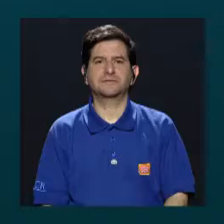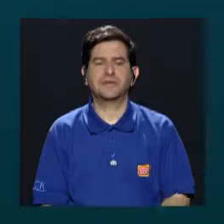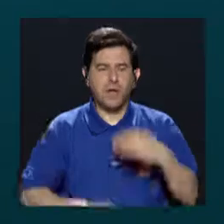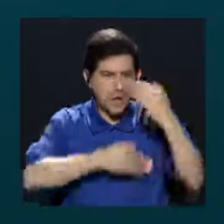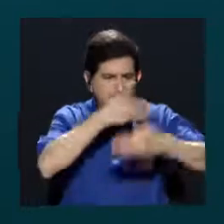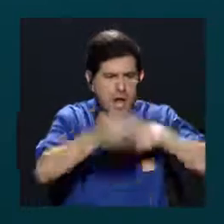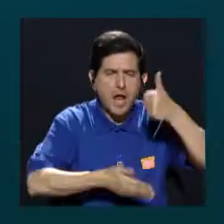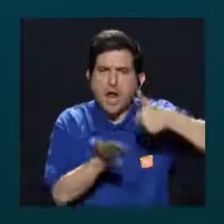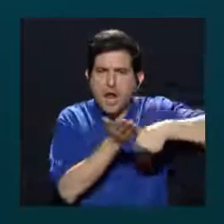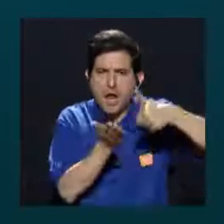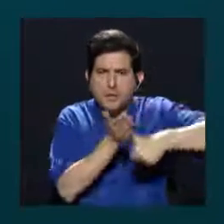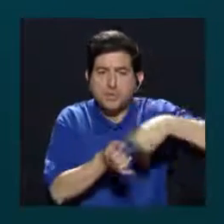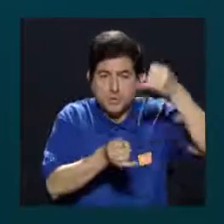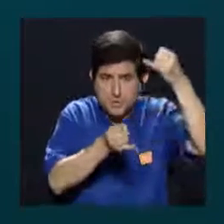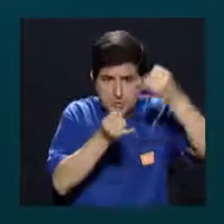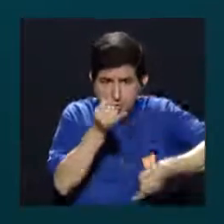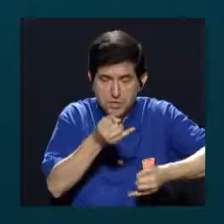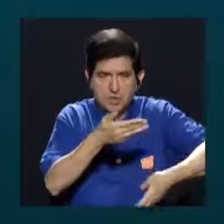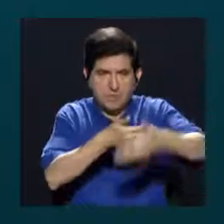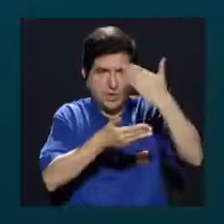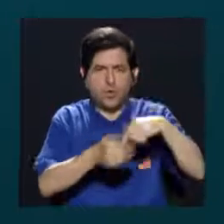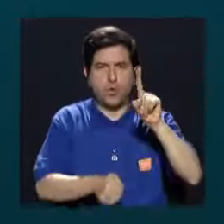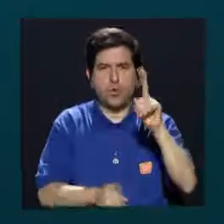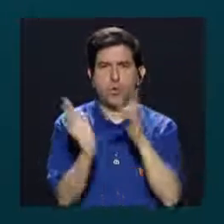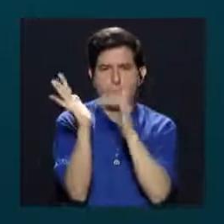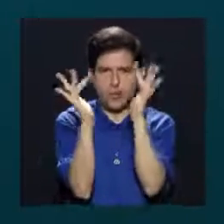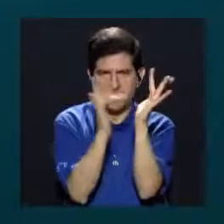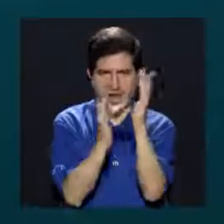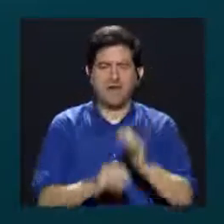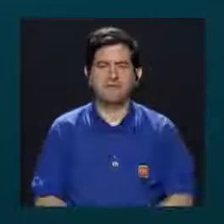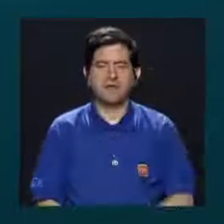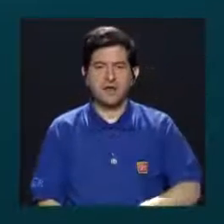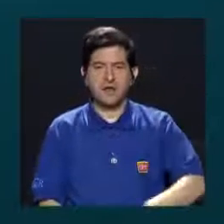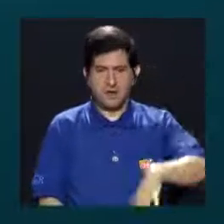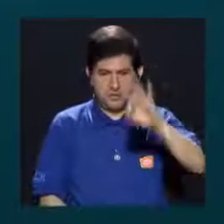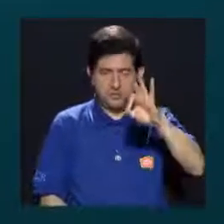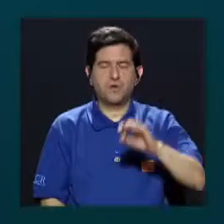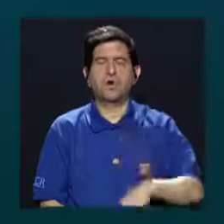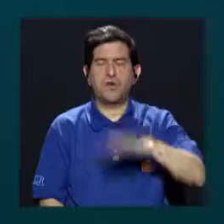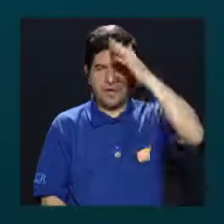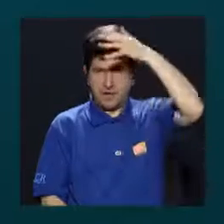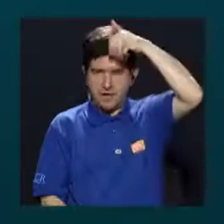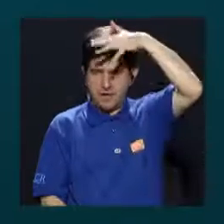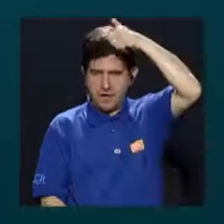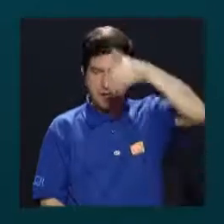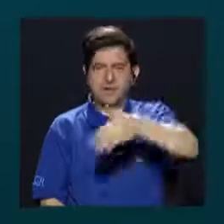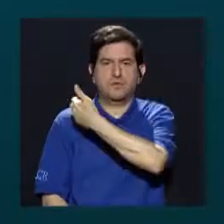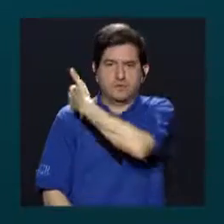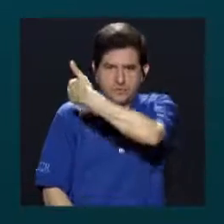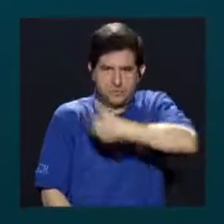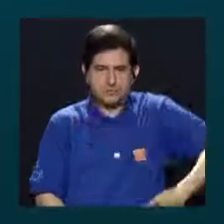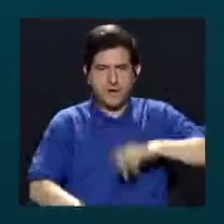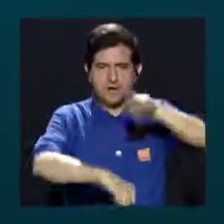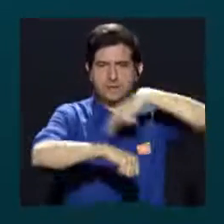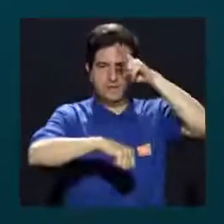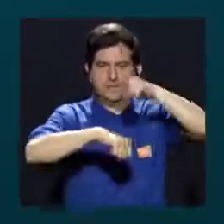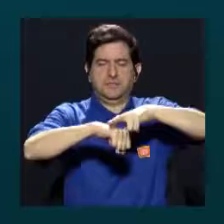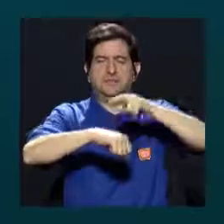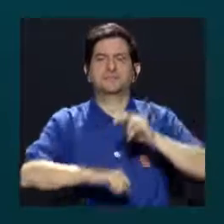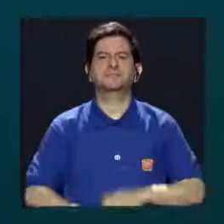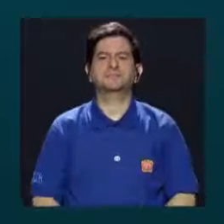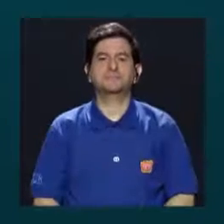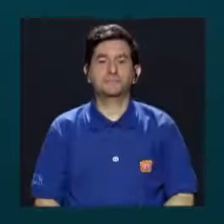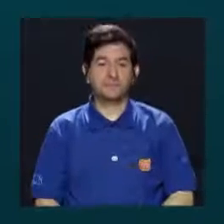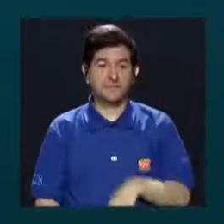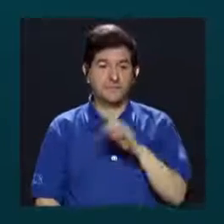el proceso electoral culminó el pasado primero de abril con la elección de carlos alvarado como presidente de la